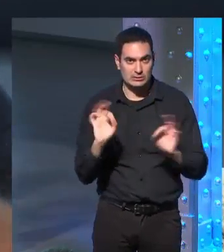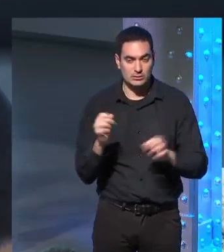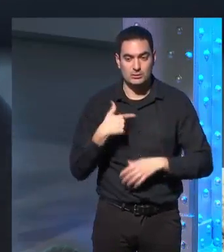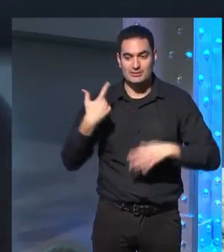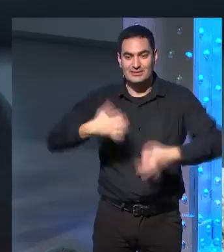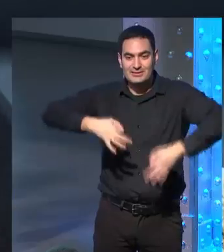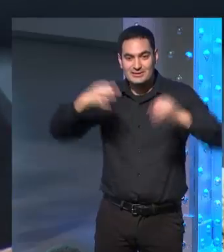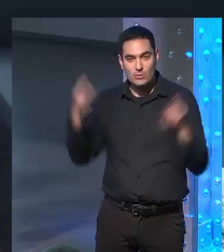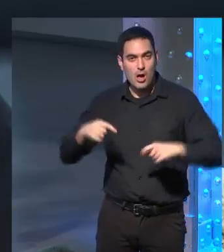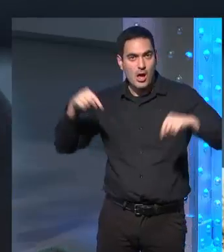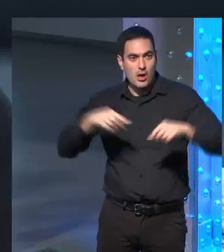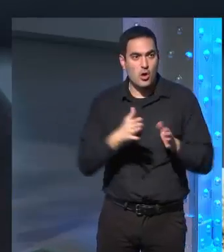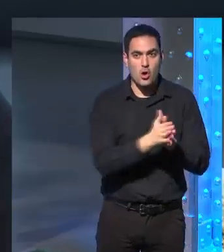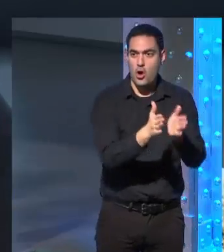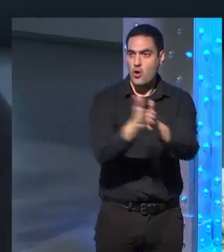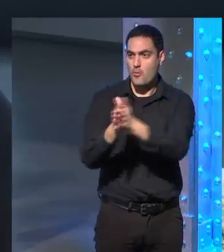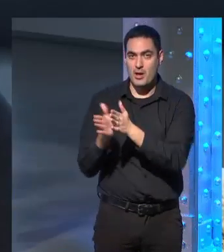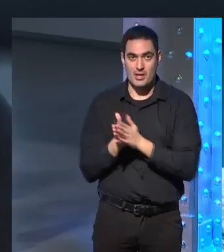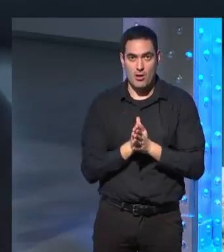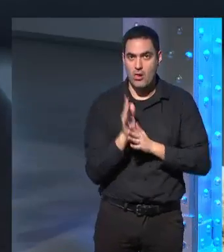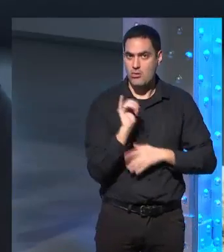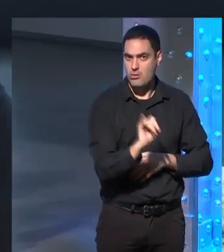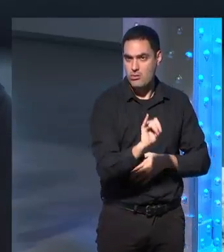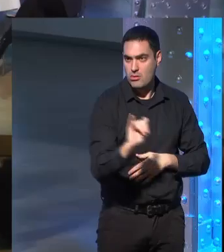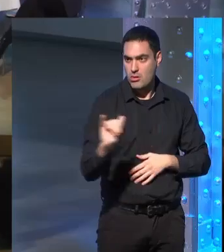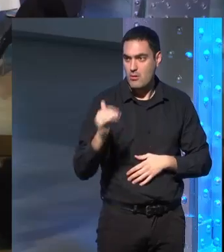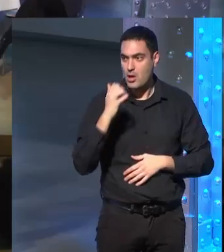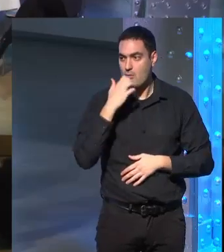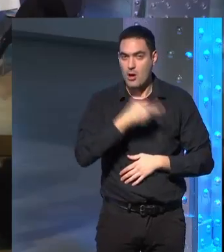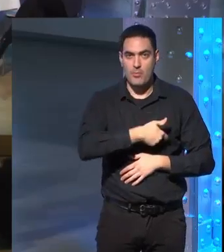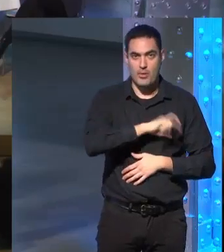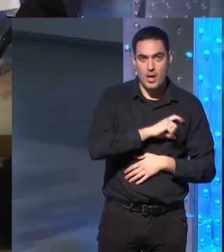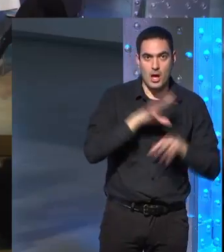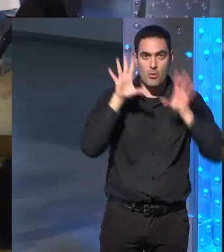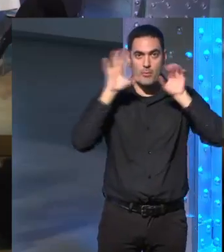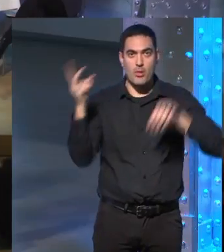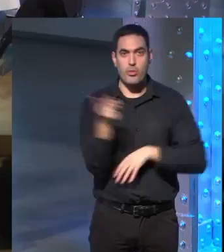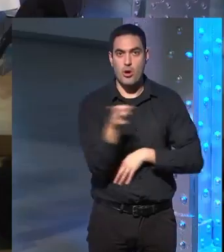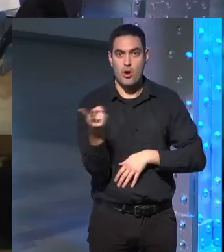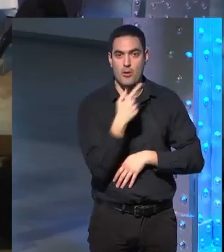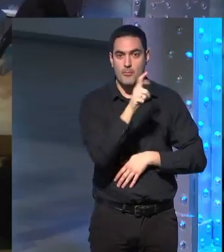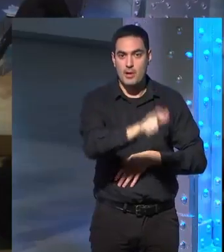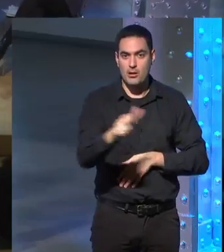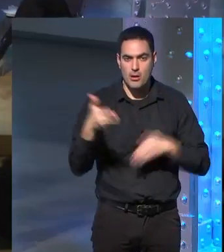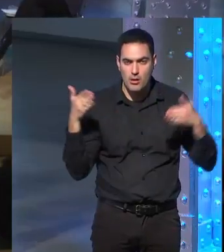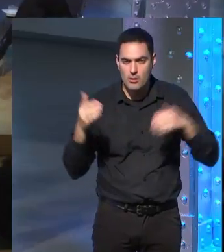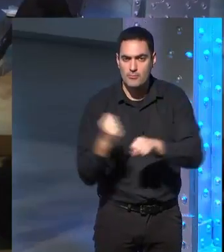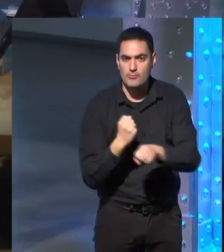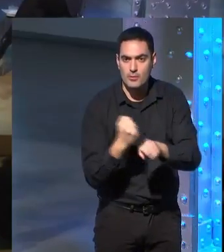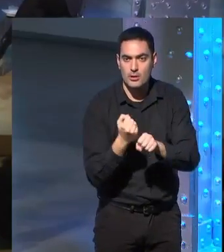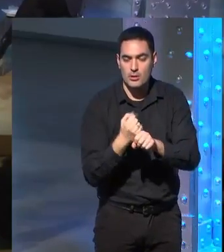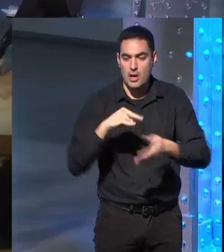que aquí hay compañeros de plan director, de Guardia Civil, Policía Nacional, hay personas que se dedican al